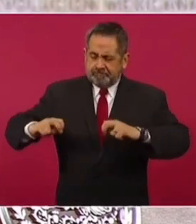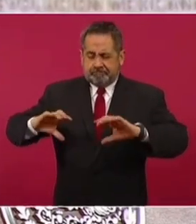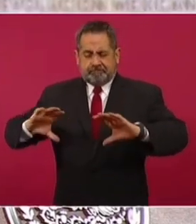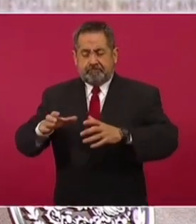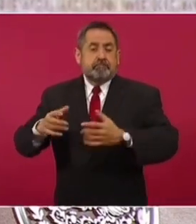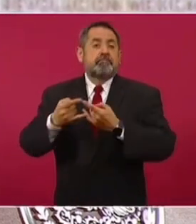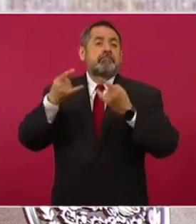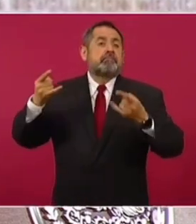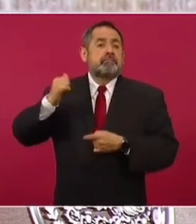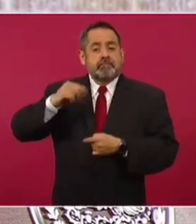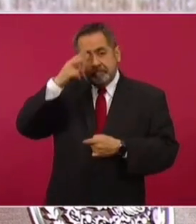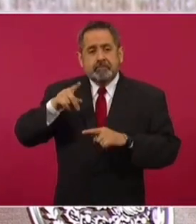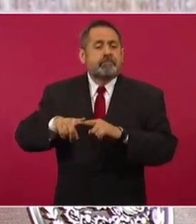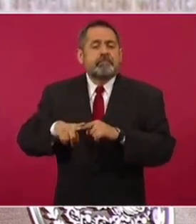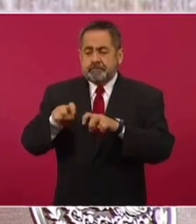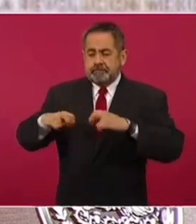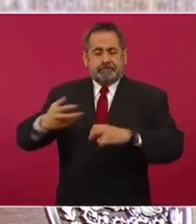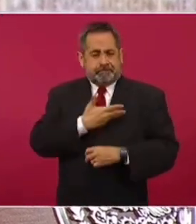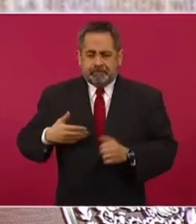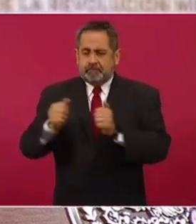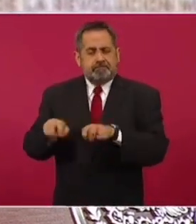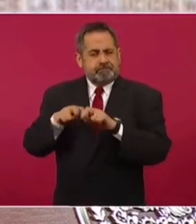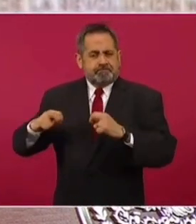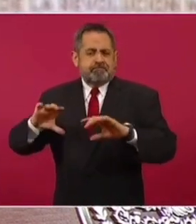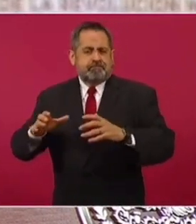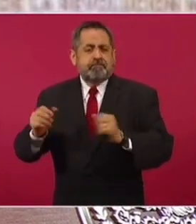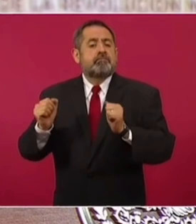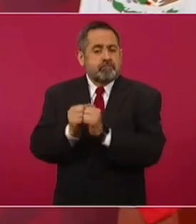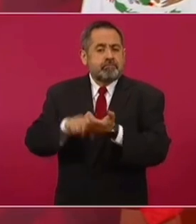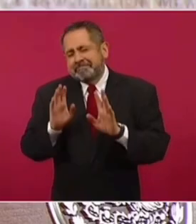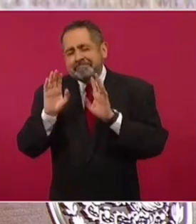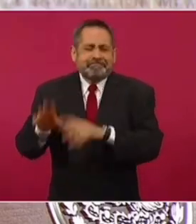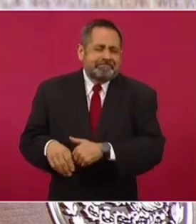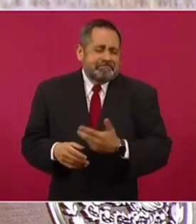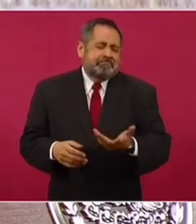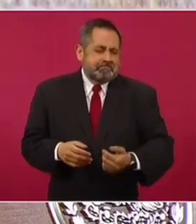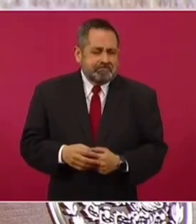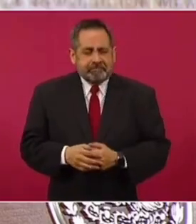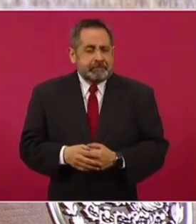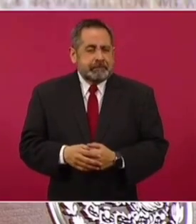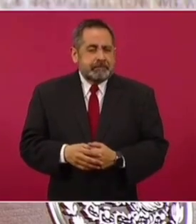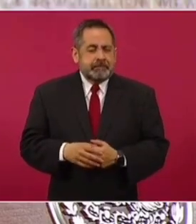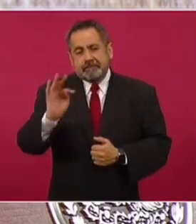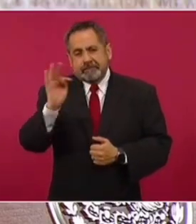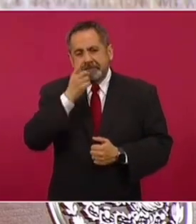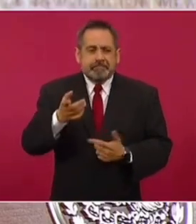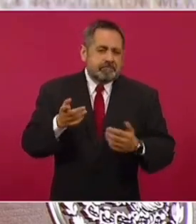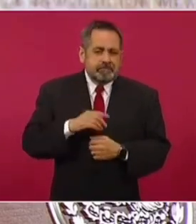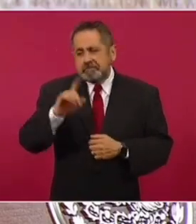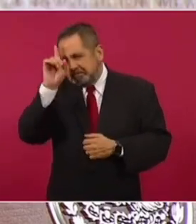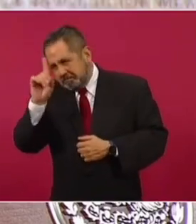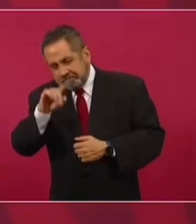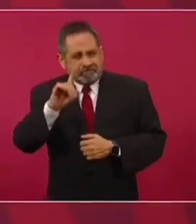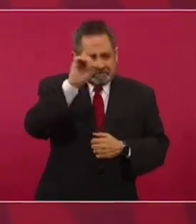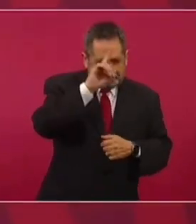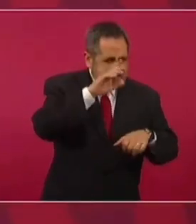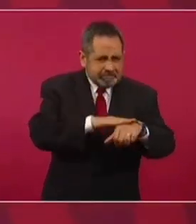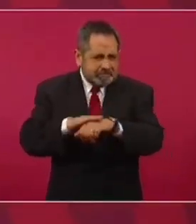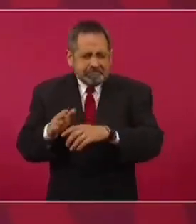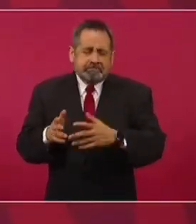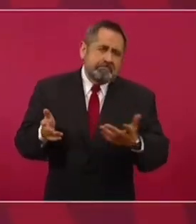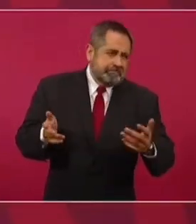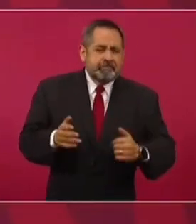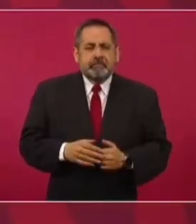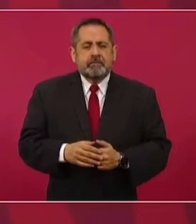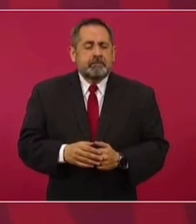en la historia de México fue el gabinete del presidente Juárez. Podría yo recomendar de